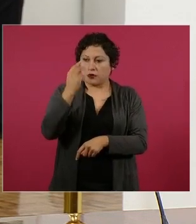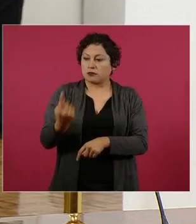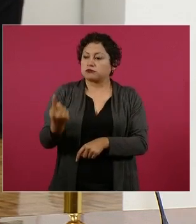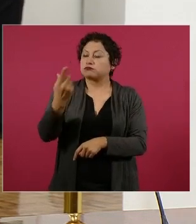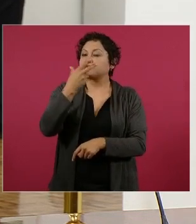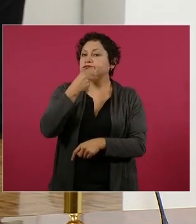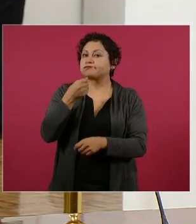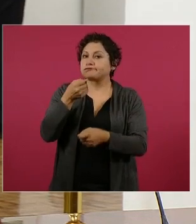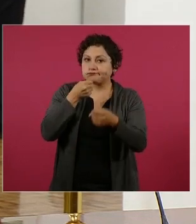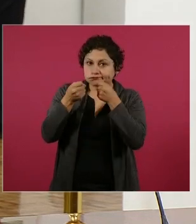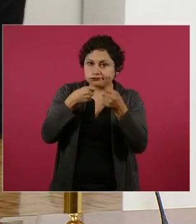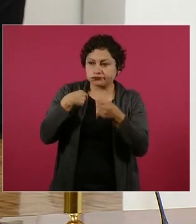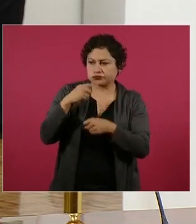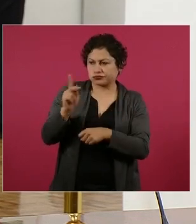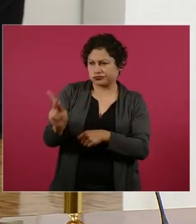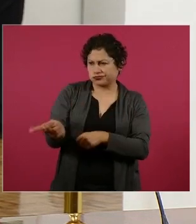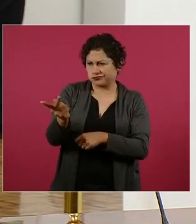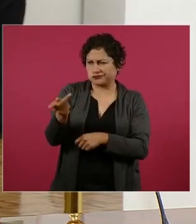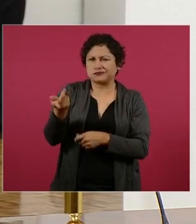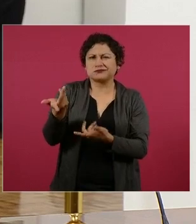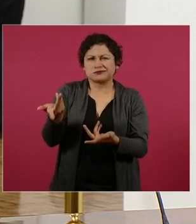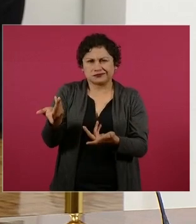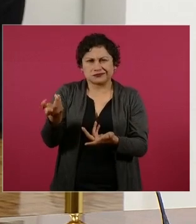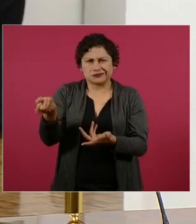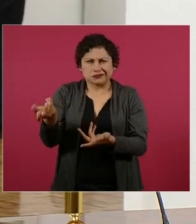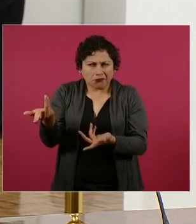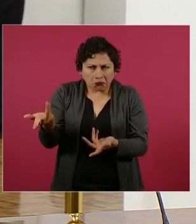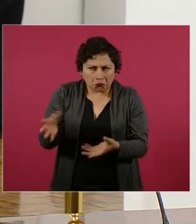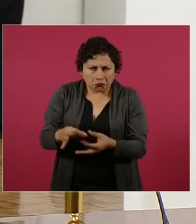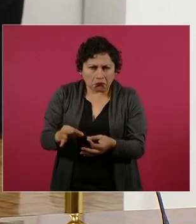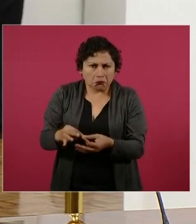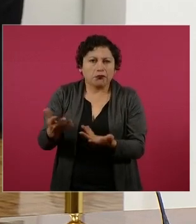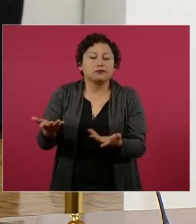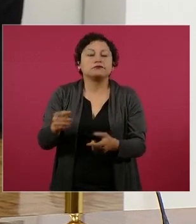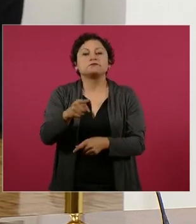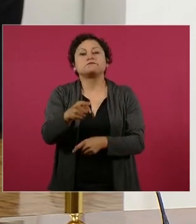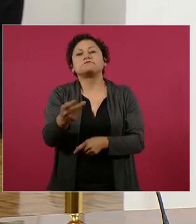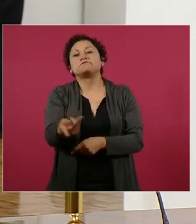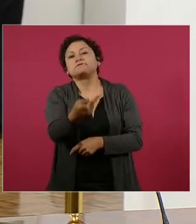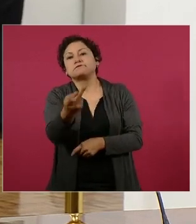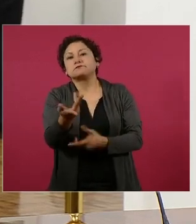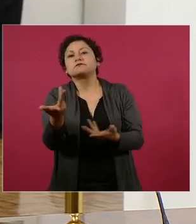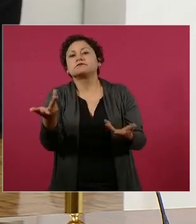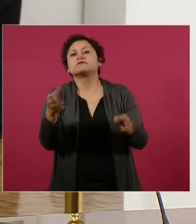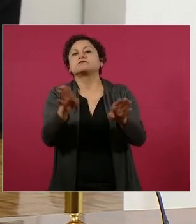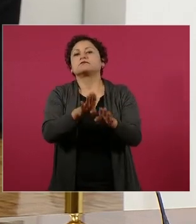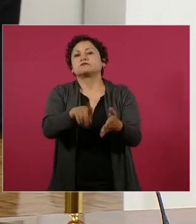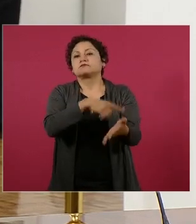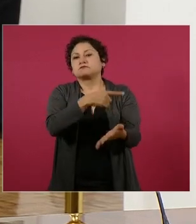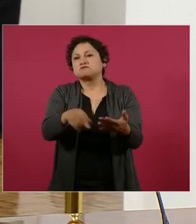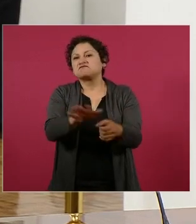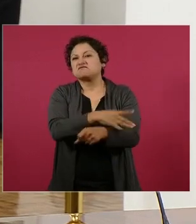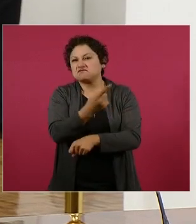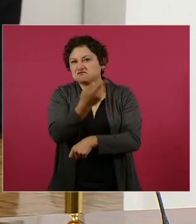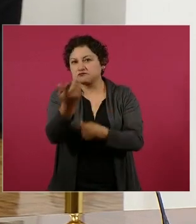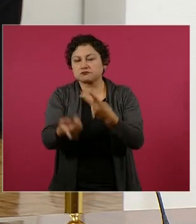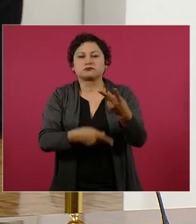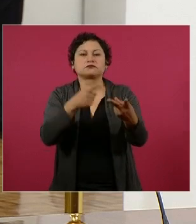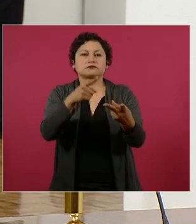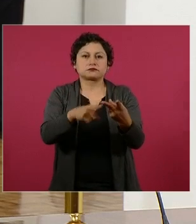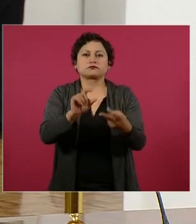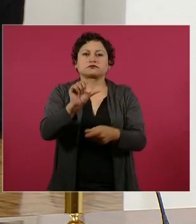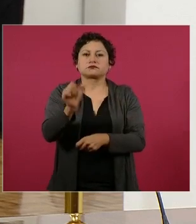Luis. Pero sí es preguntarle, uno, ¿por qué se suspendió el simulacro, coordinadora? Y dos, ¿cómo va el tema de la implementación de este